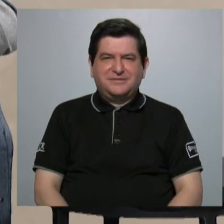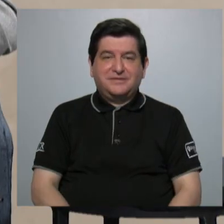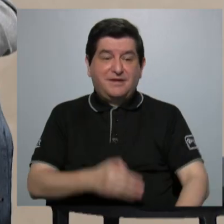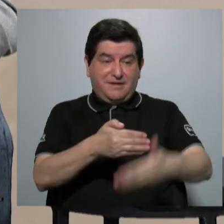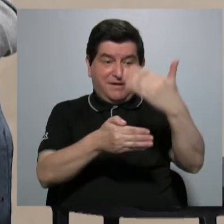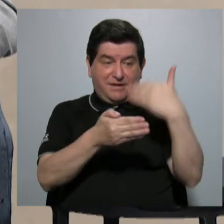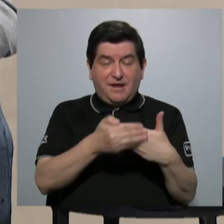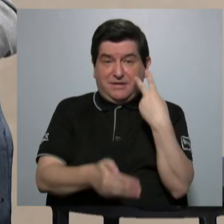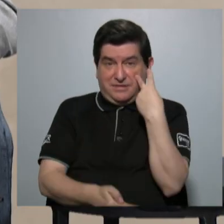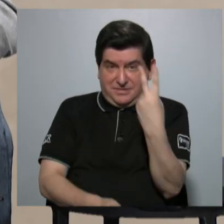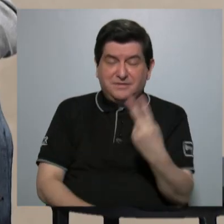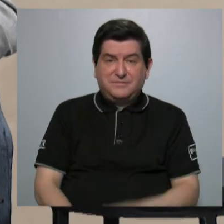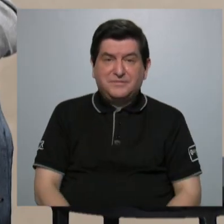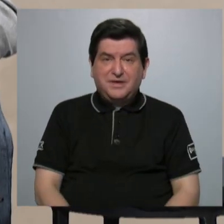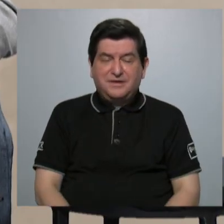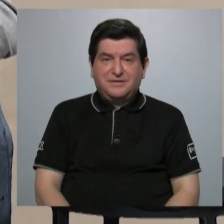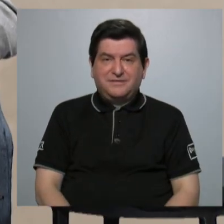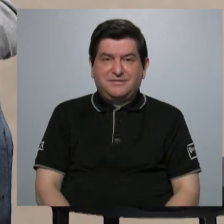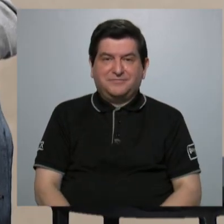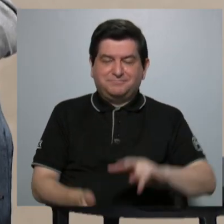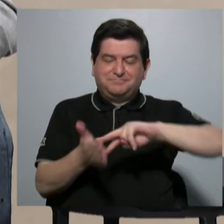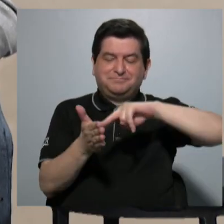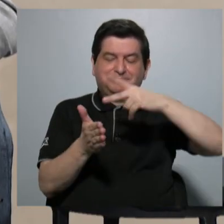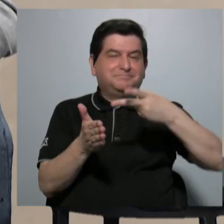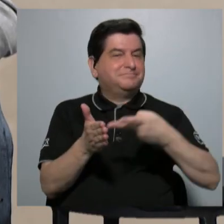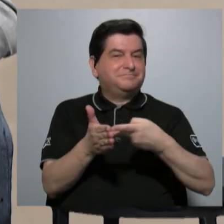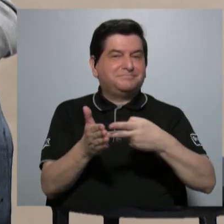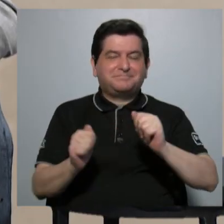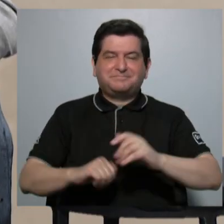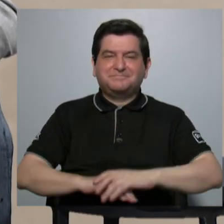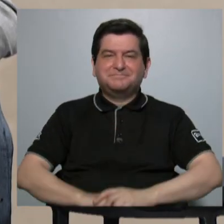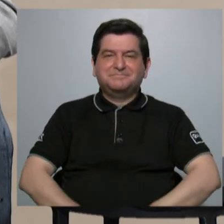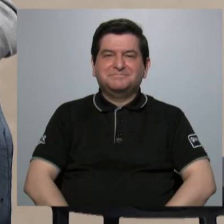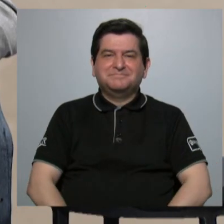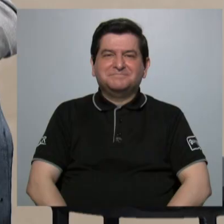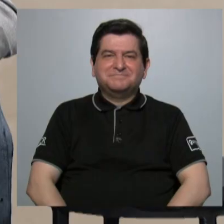no sin antes ver nuestra sección Conceptos.